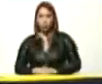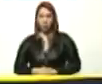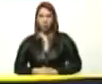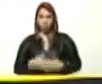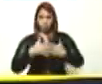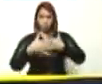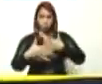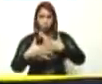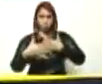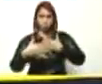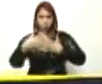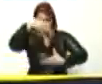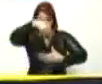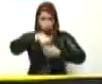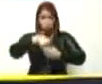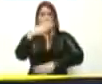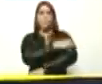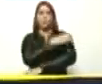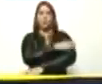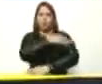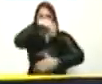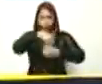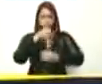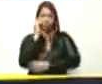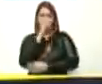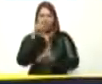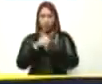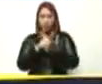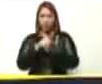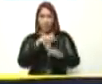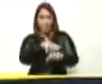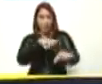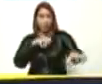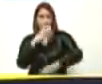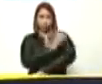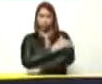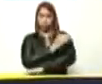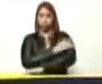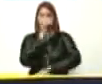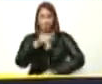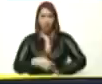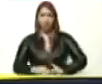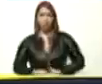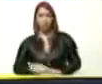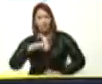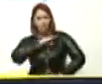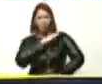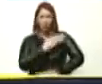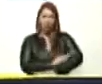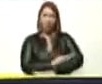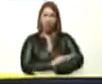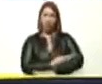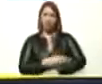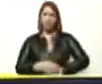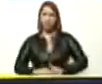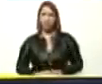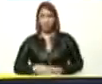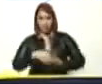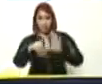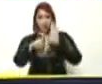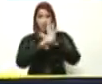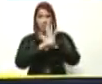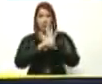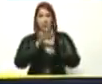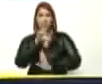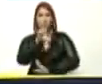estuvieron, años, con la mayoría, con la conducción, con el poder, legislativo,